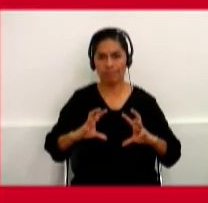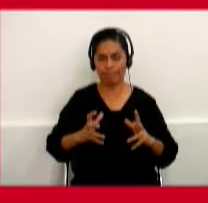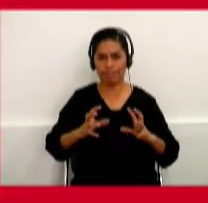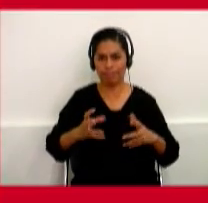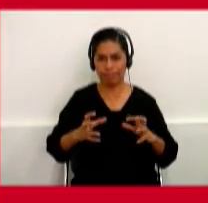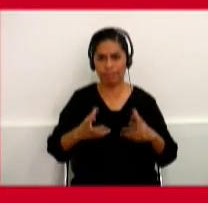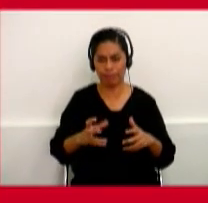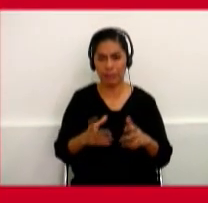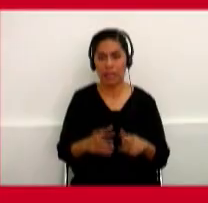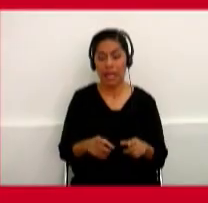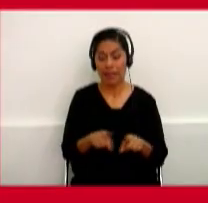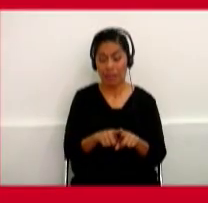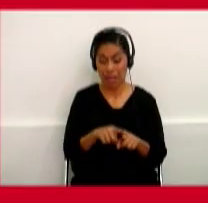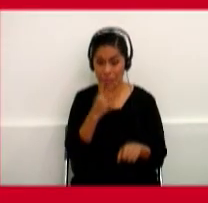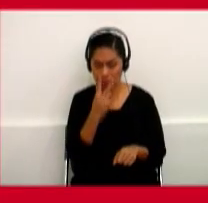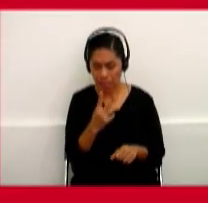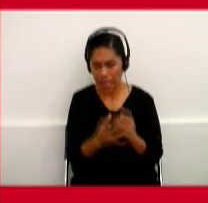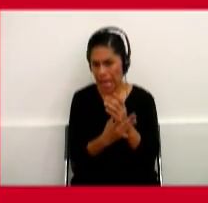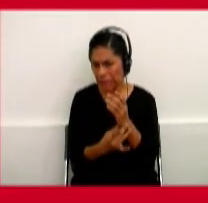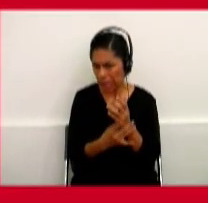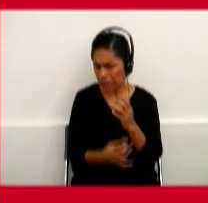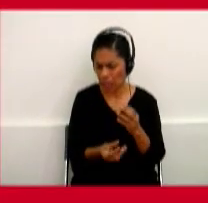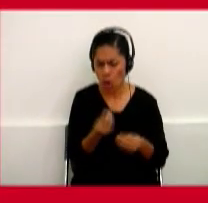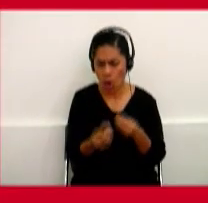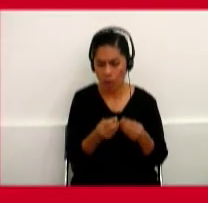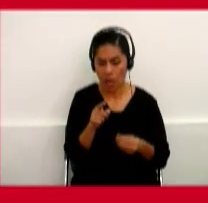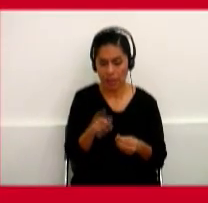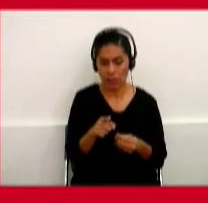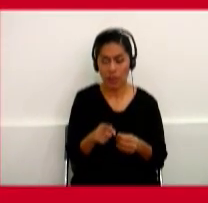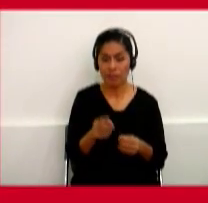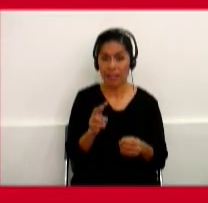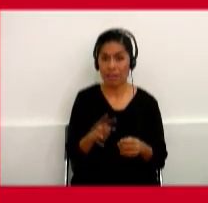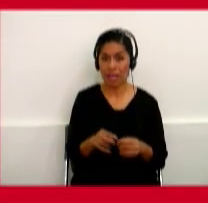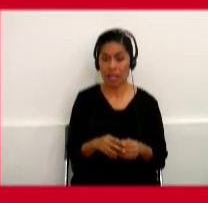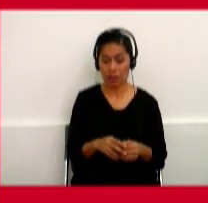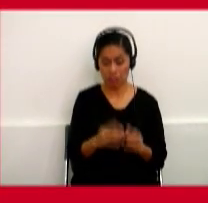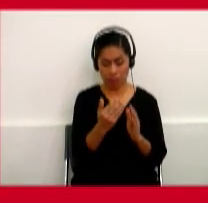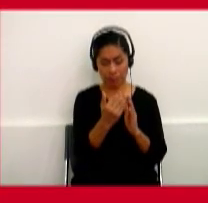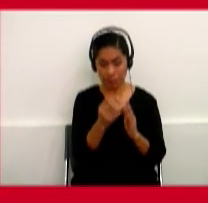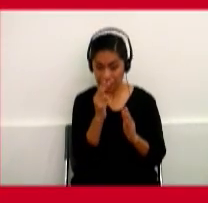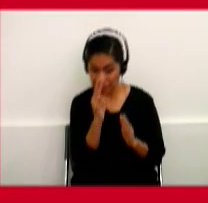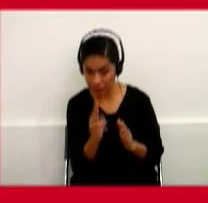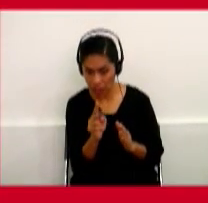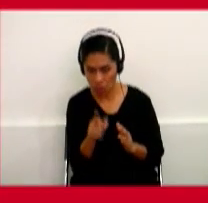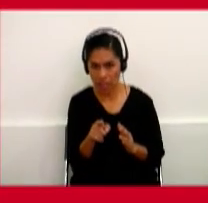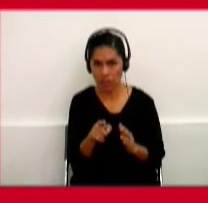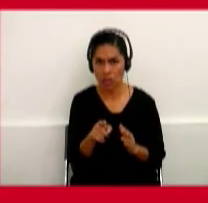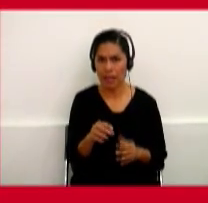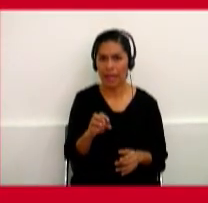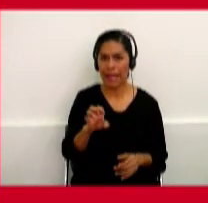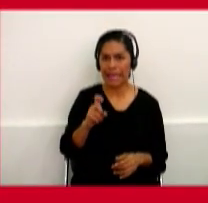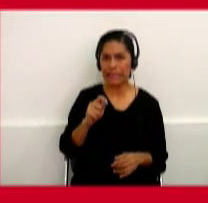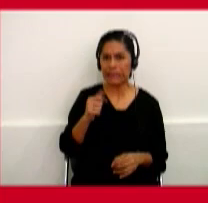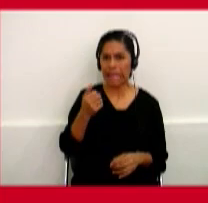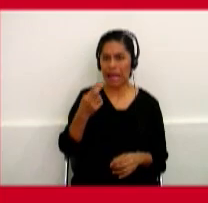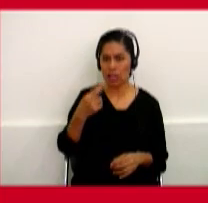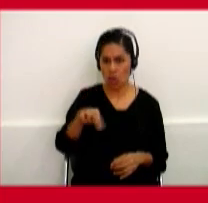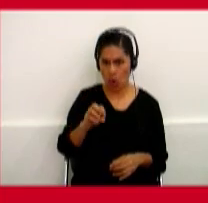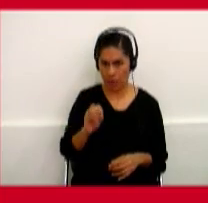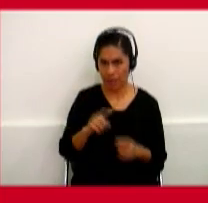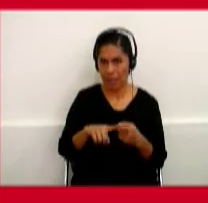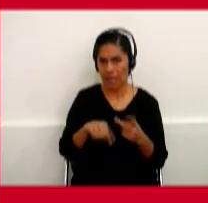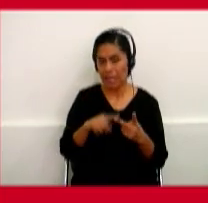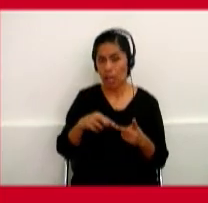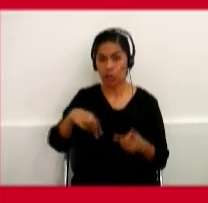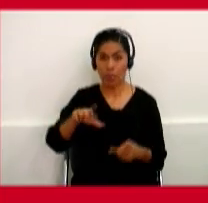mediciones de aceite durante toda la vida del motor. Se encontraron patrones ascendentes en los ratios de estaño y plomo. No sé, como mencioné